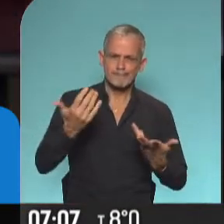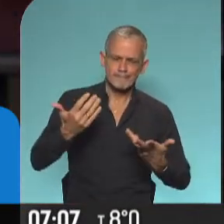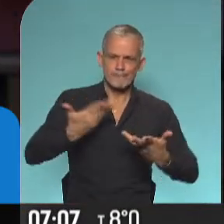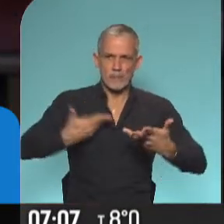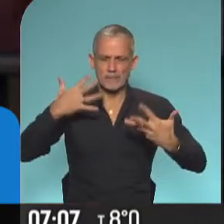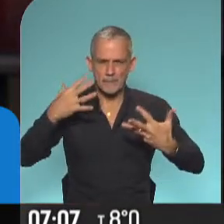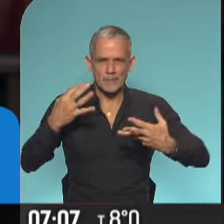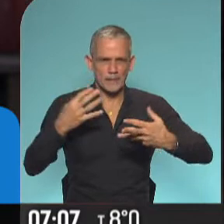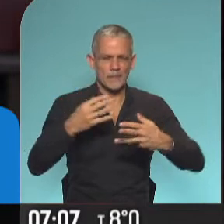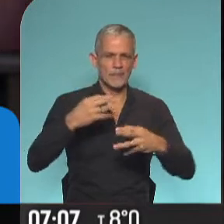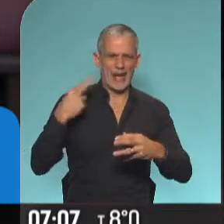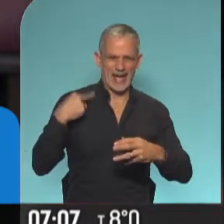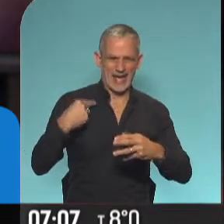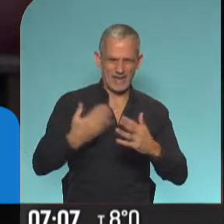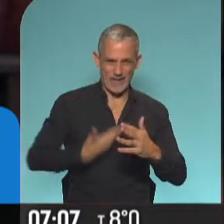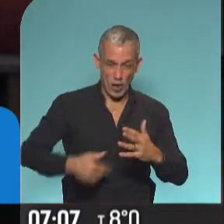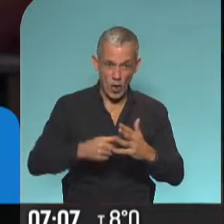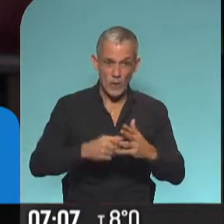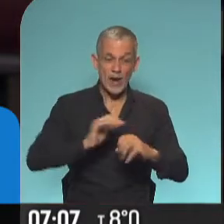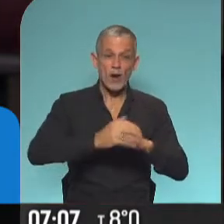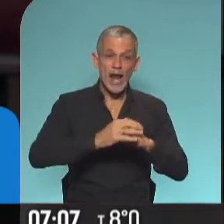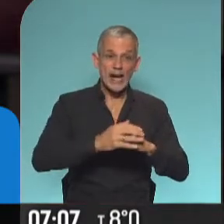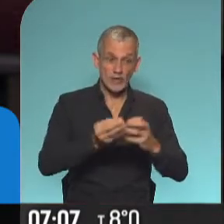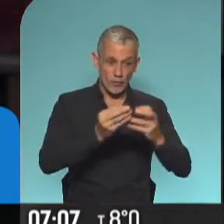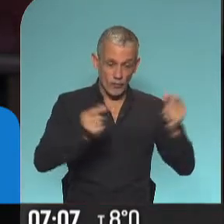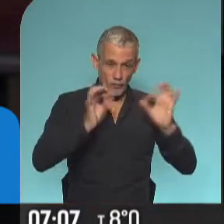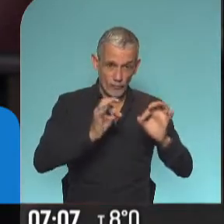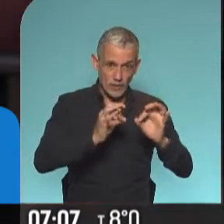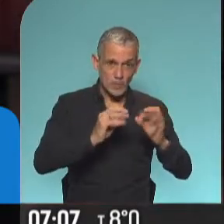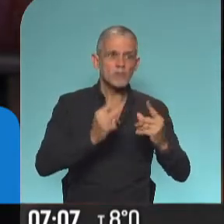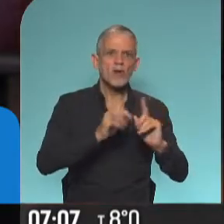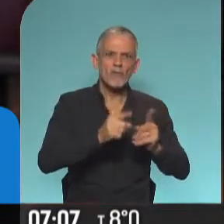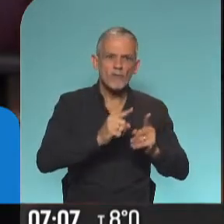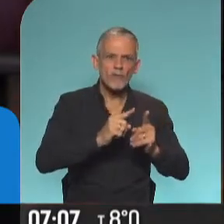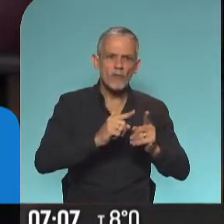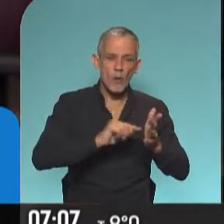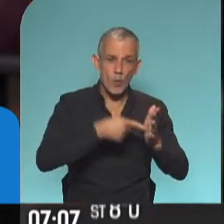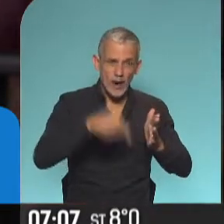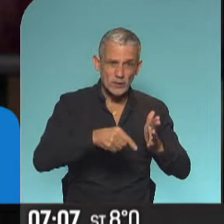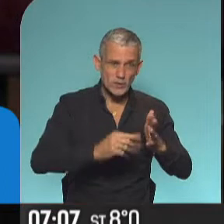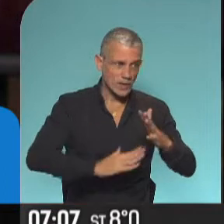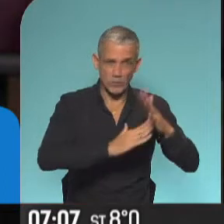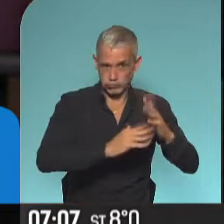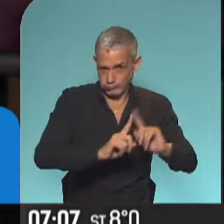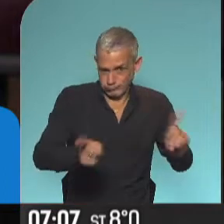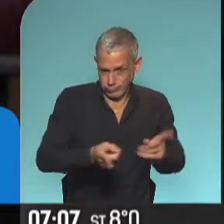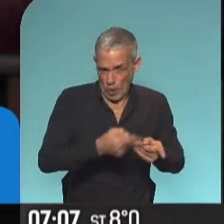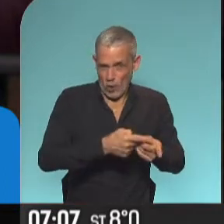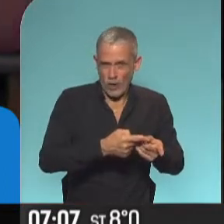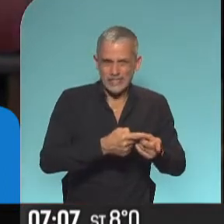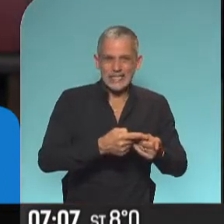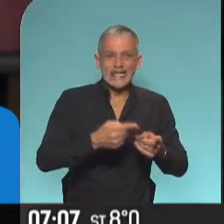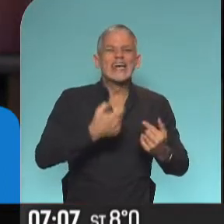de gobierno porteño termina su mandato y ya no tiene alternativa para seguir conduciendo los destinos de la ciudad. También es cierto que